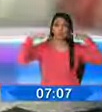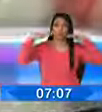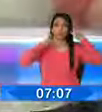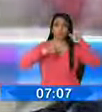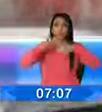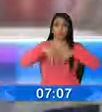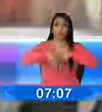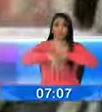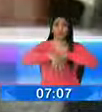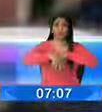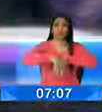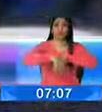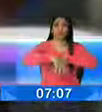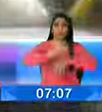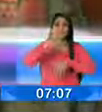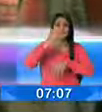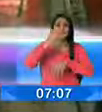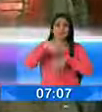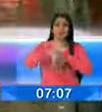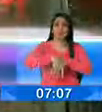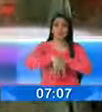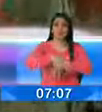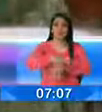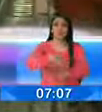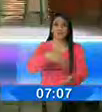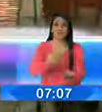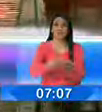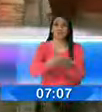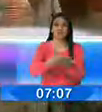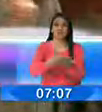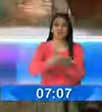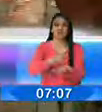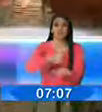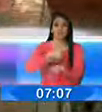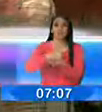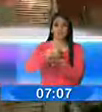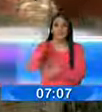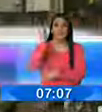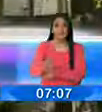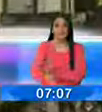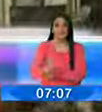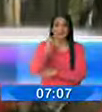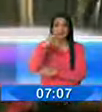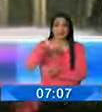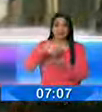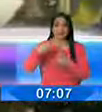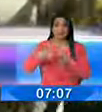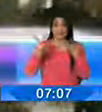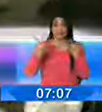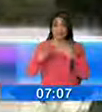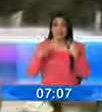ciudadanos realizaron una tercera marcha y llegaron hasta la Plaza de Santo Domingo en el centro de la capital. Luego de la toma